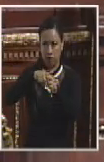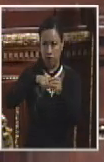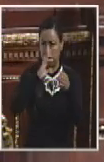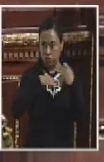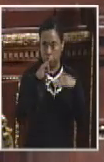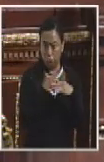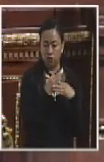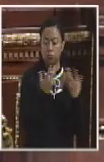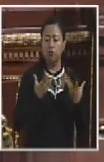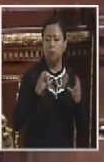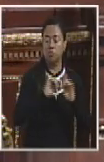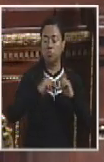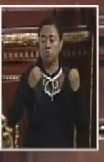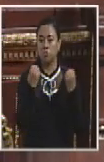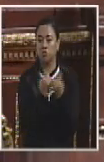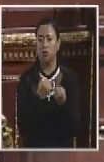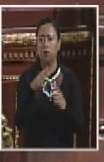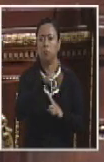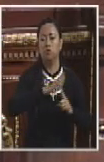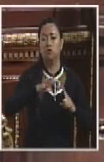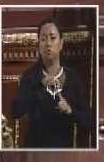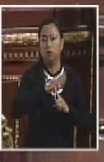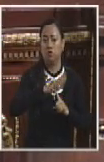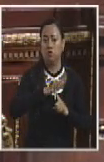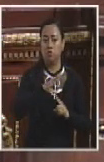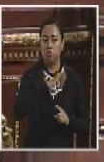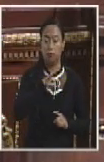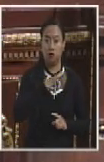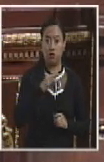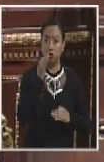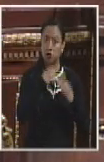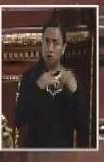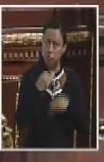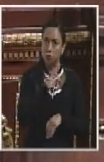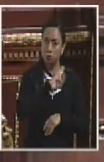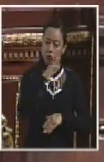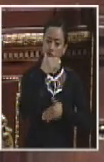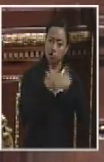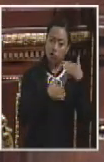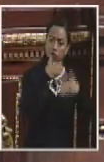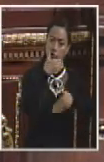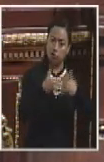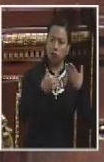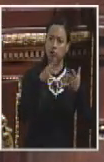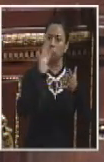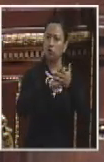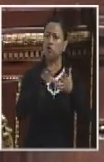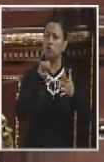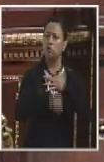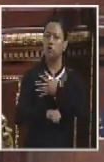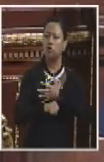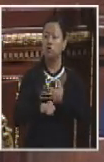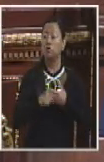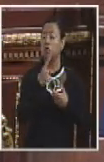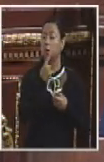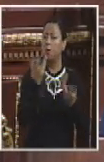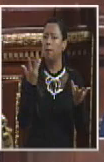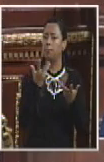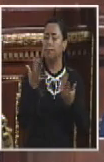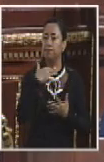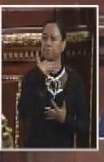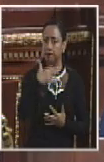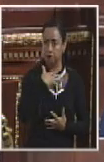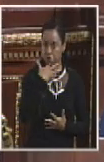que las constituciones locales les otorguen, puedan ser procesados penalmente por actos de corrupción,